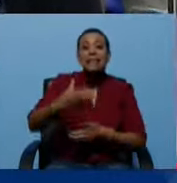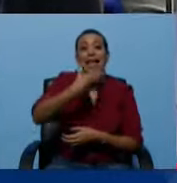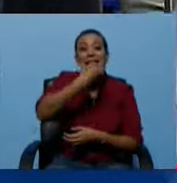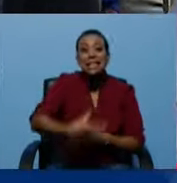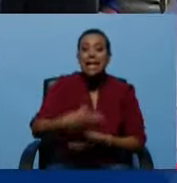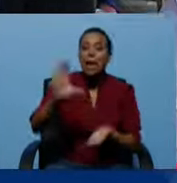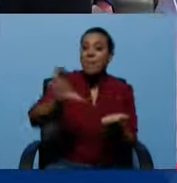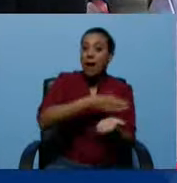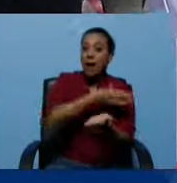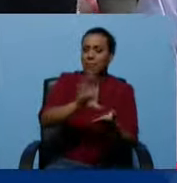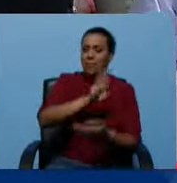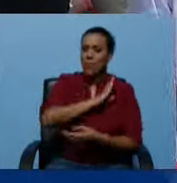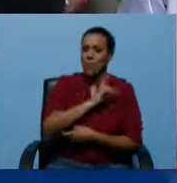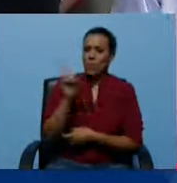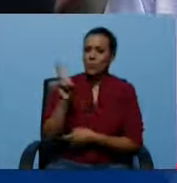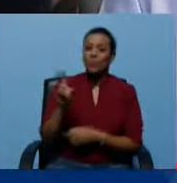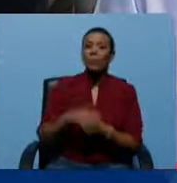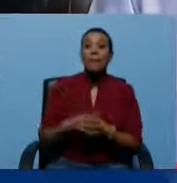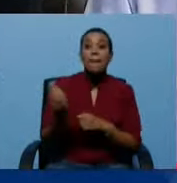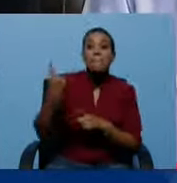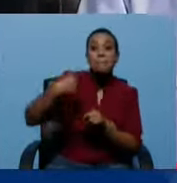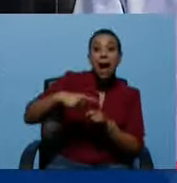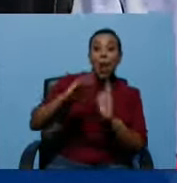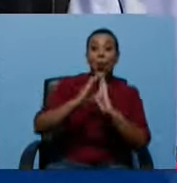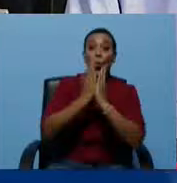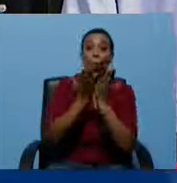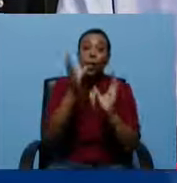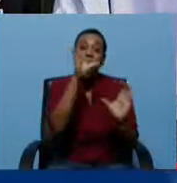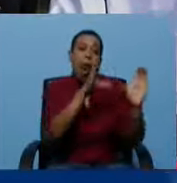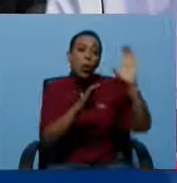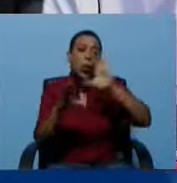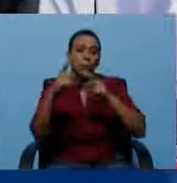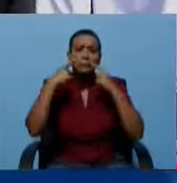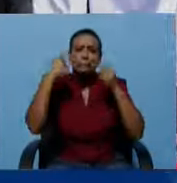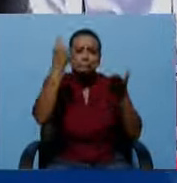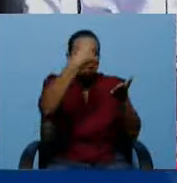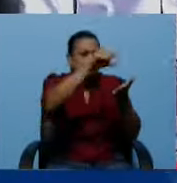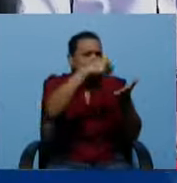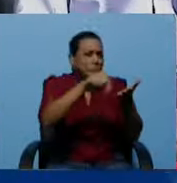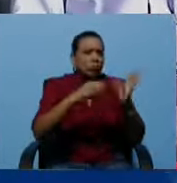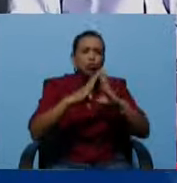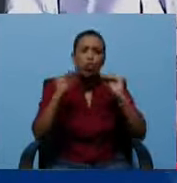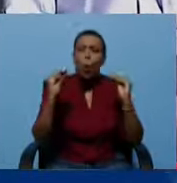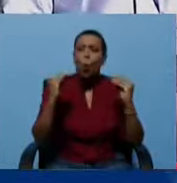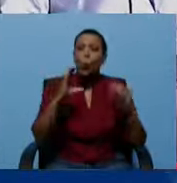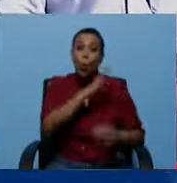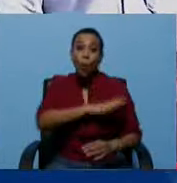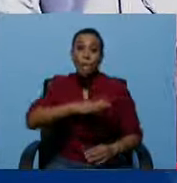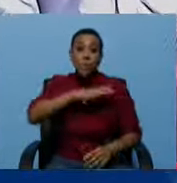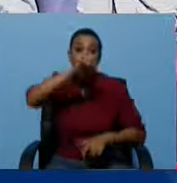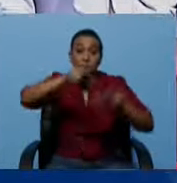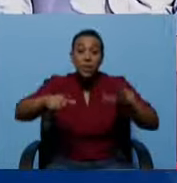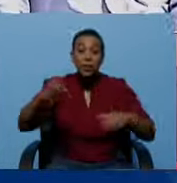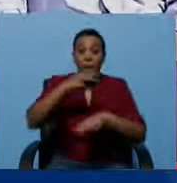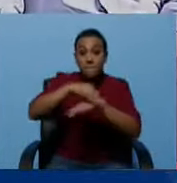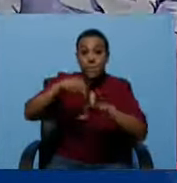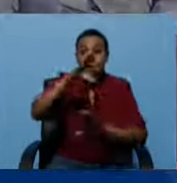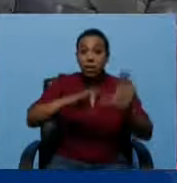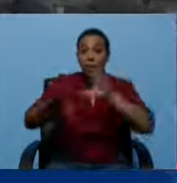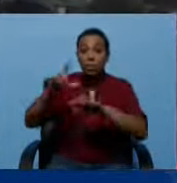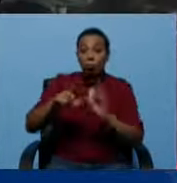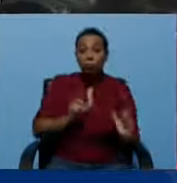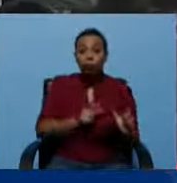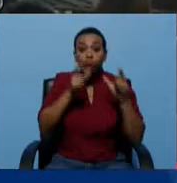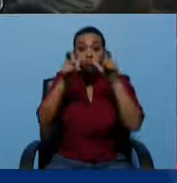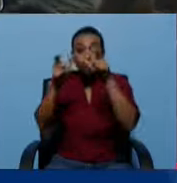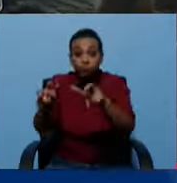de gaitas venezolanas, y los cuadernos del laboratorio son apasionantes. Entonces tenemos toda una comisión del Ministerio de Ciencia y Tecnología y